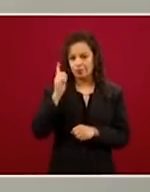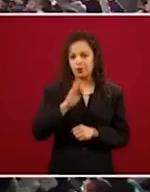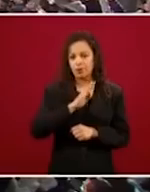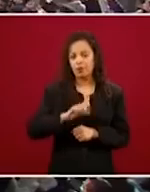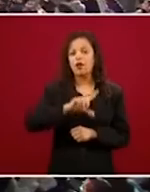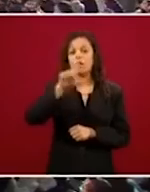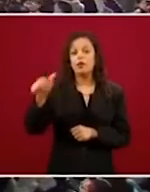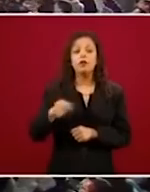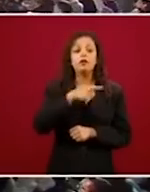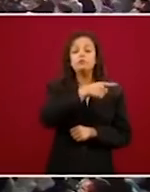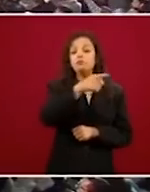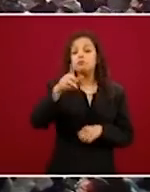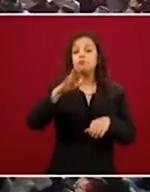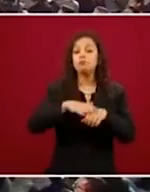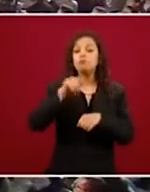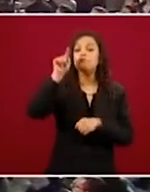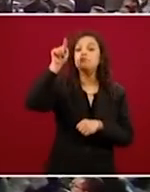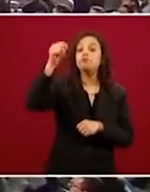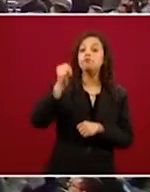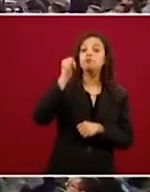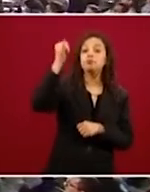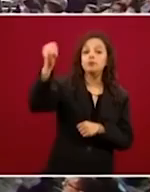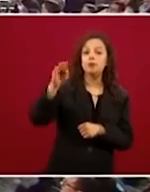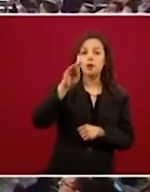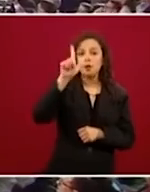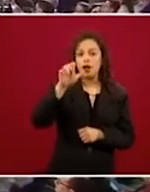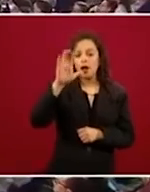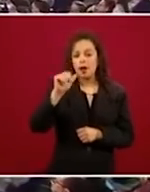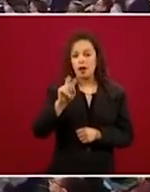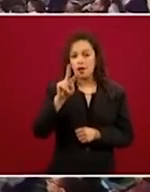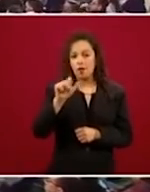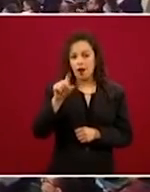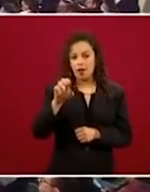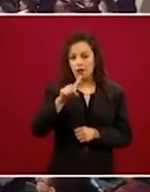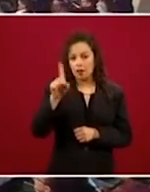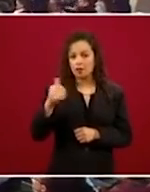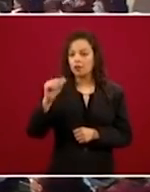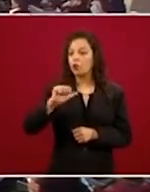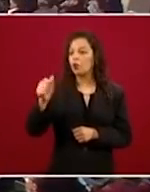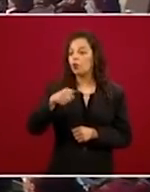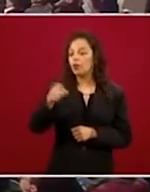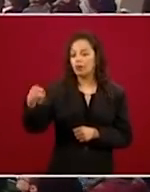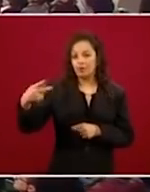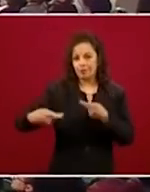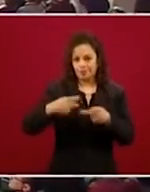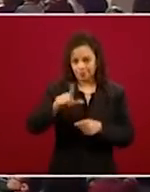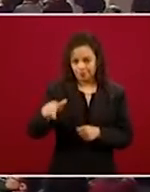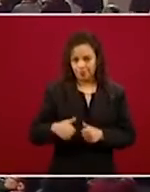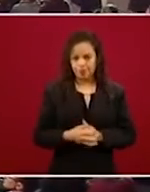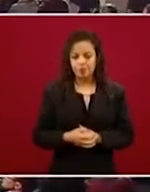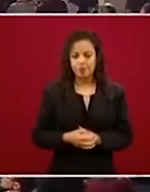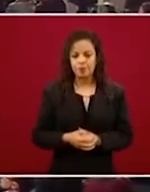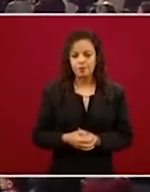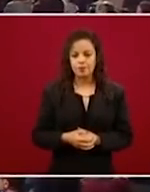favor vamos a dar curso allá a una mujer blanca valadez y acá al compañero por favor